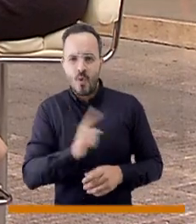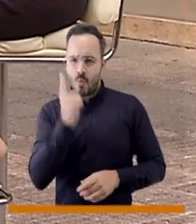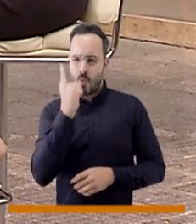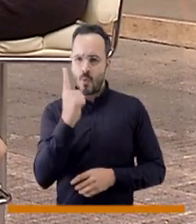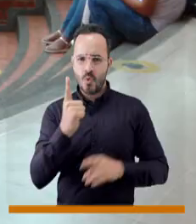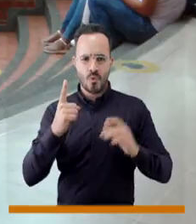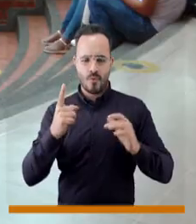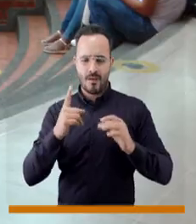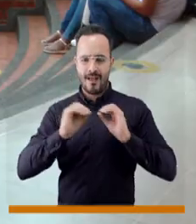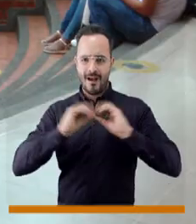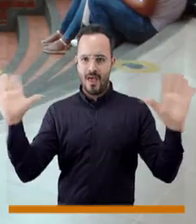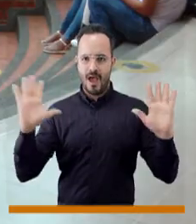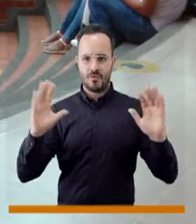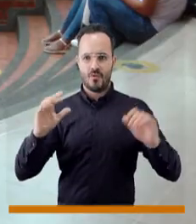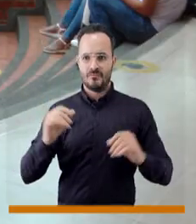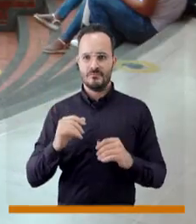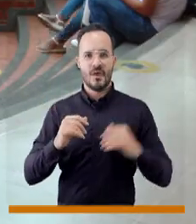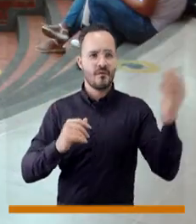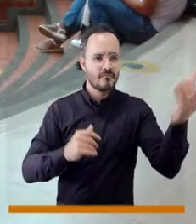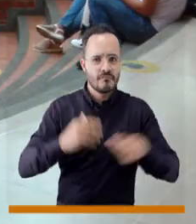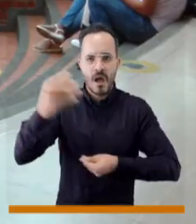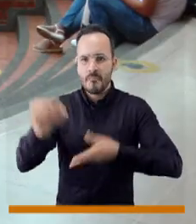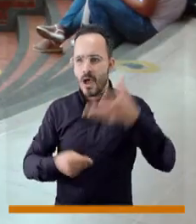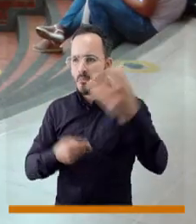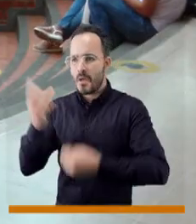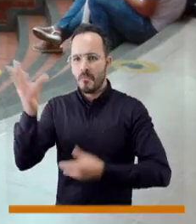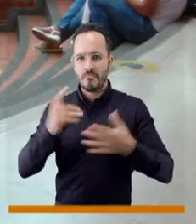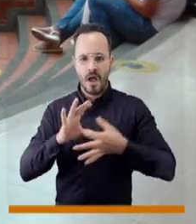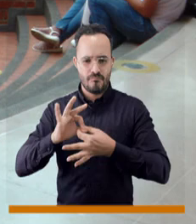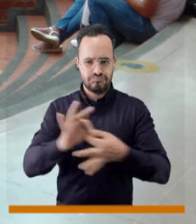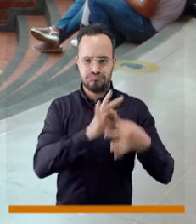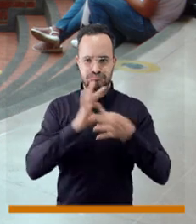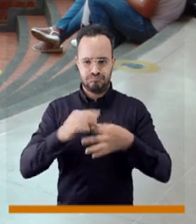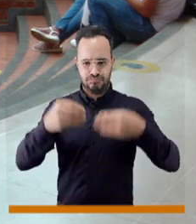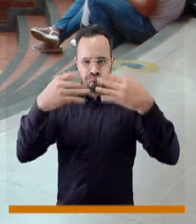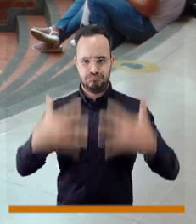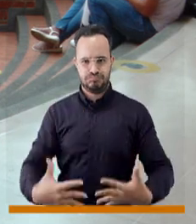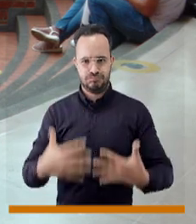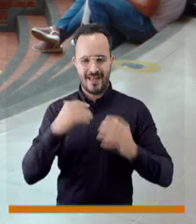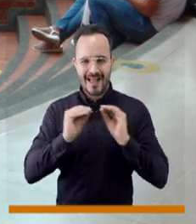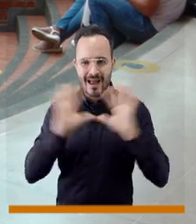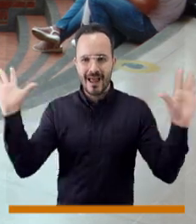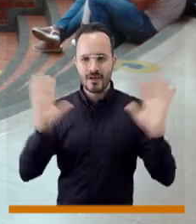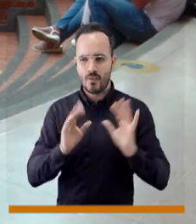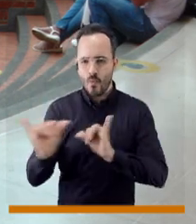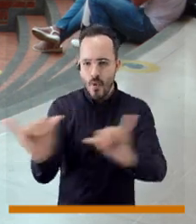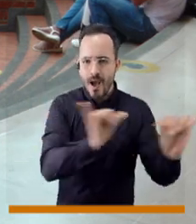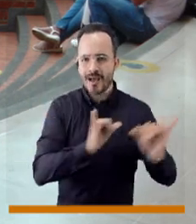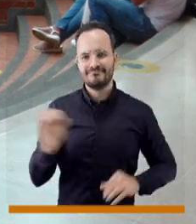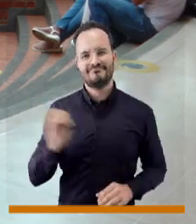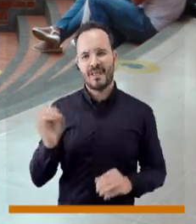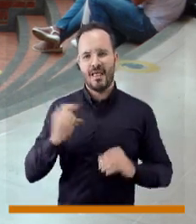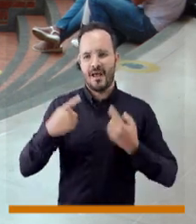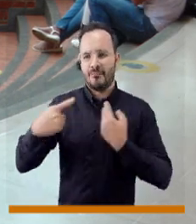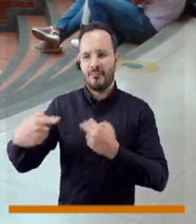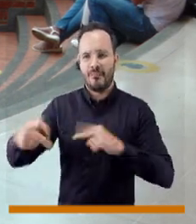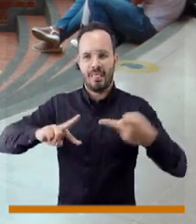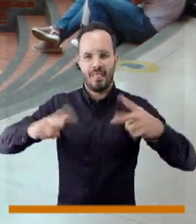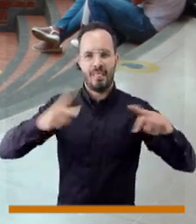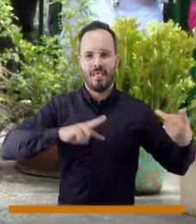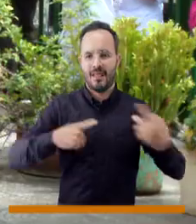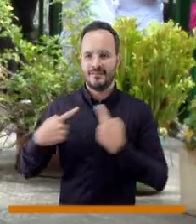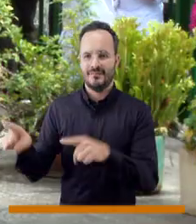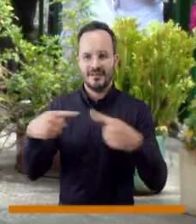de identificación específica, articulado, donde todas las dependencias permitan tener esa información clara y